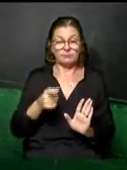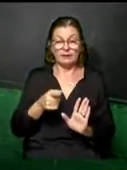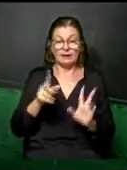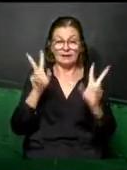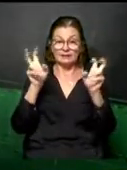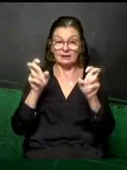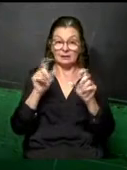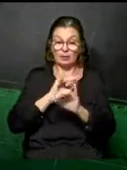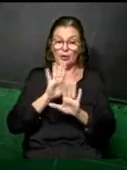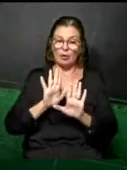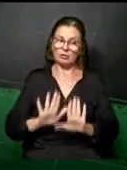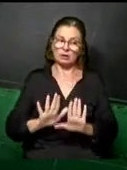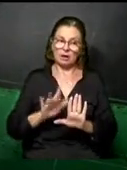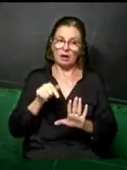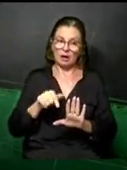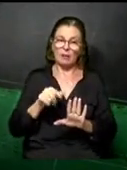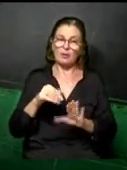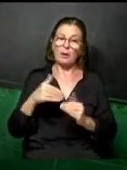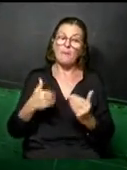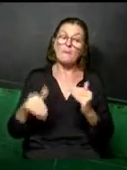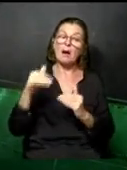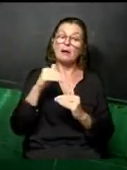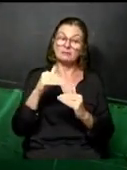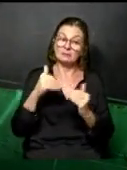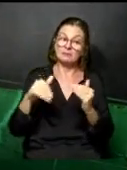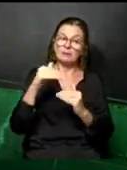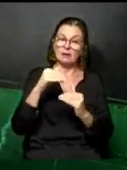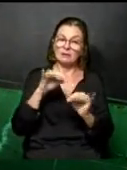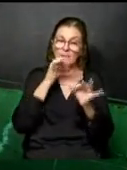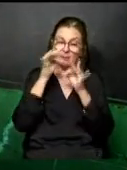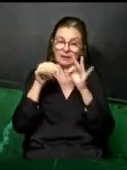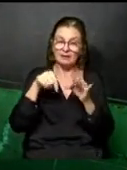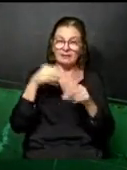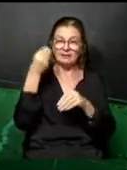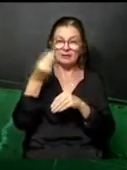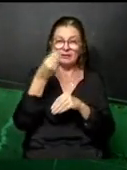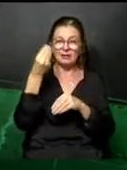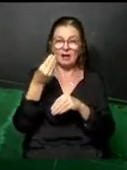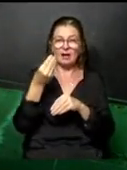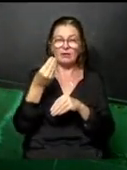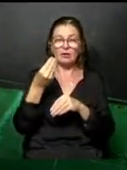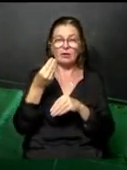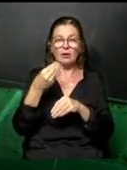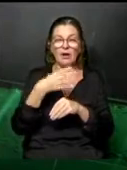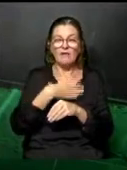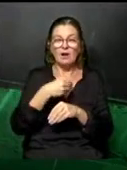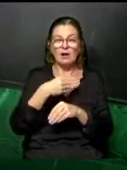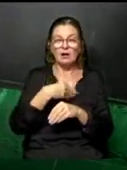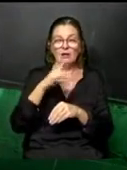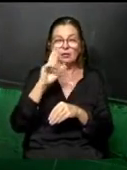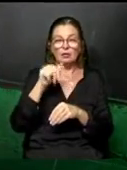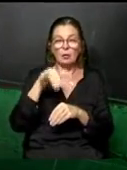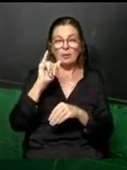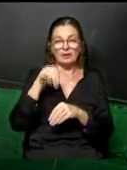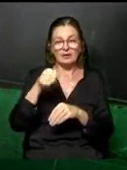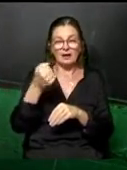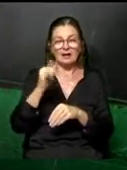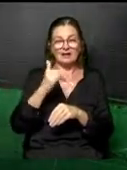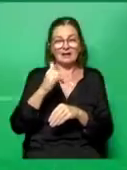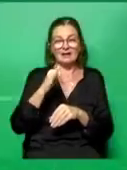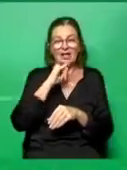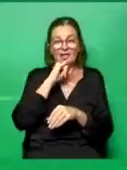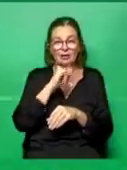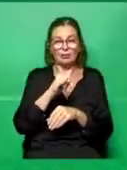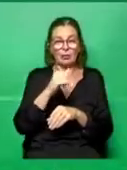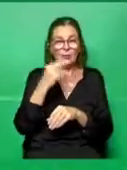tema no queda acá porque tiene más ramificaciones. Vean ustedes, este sábado la militante nacionalista Romina Celeste Papazo denunció